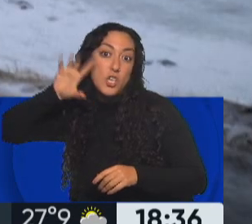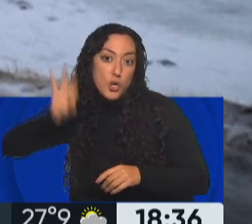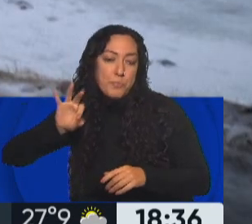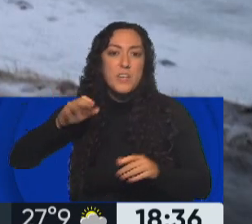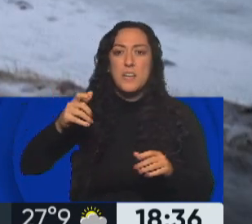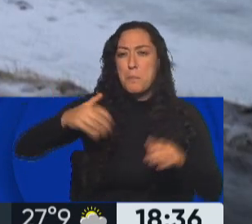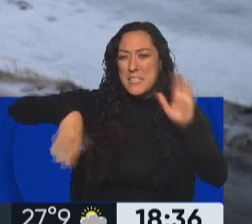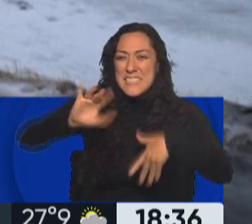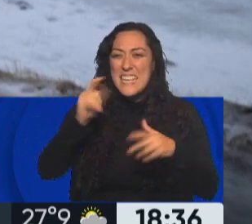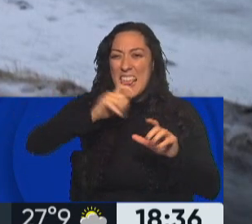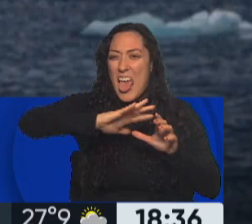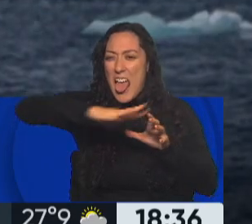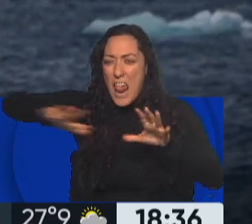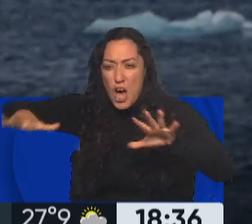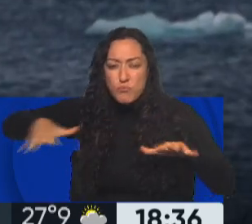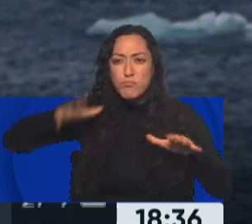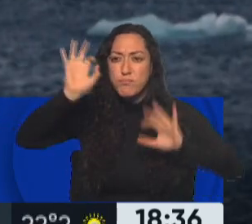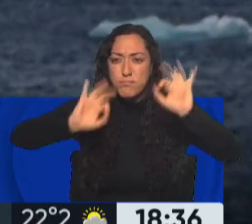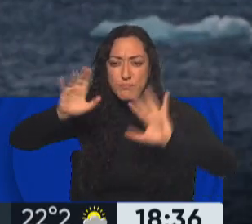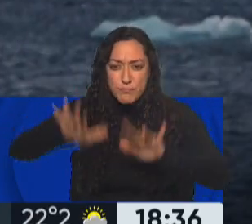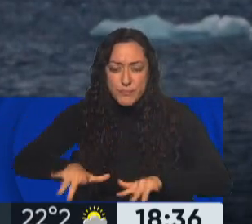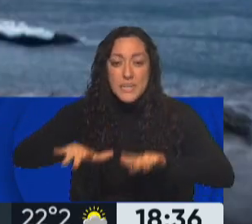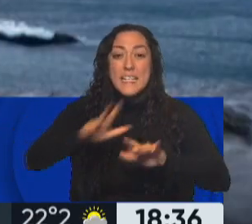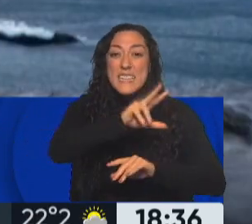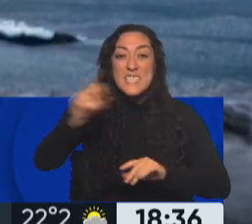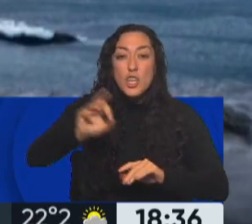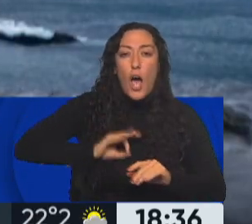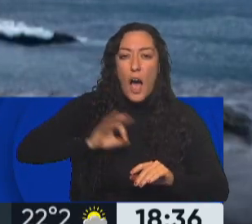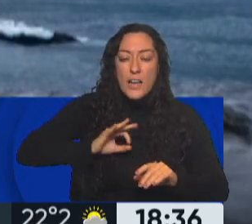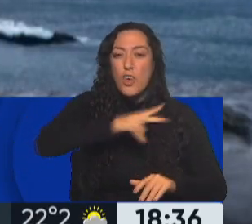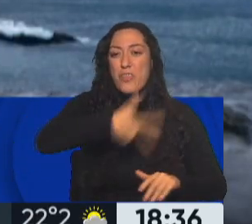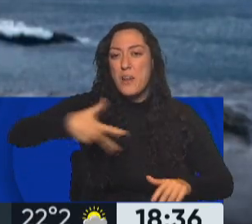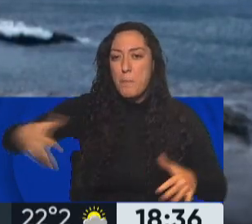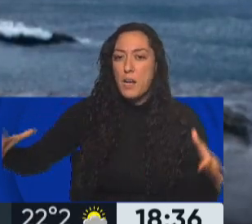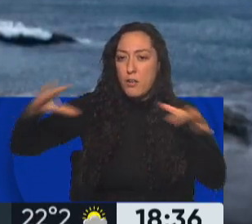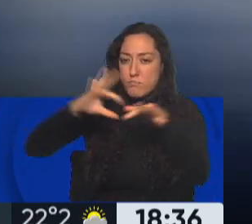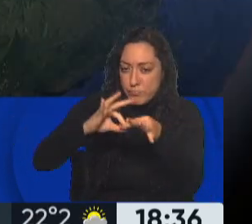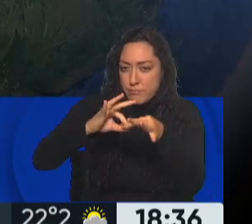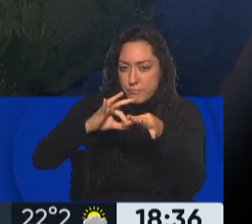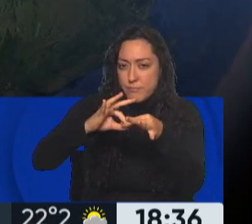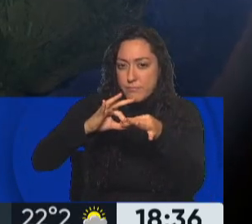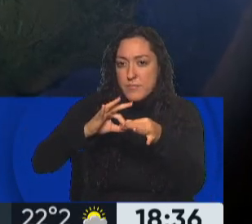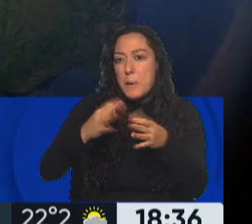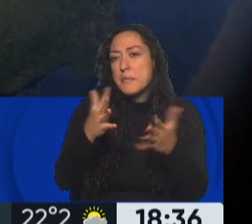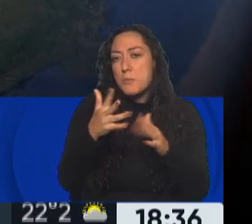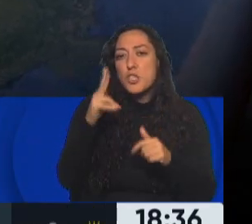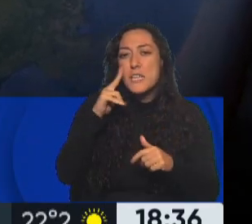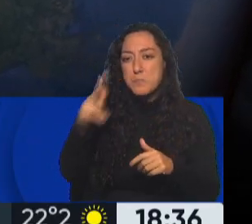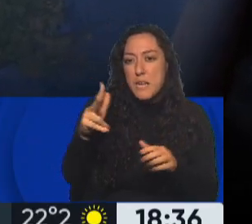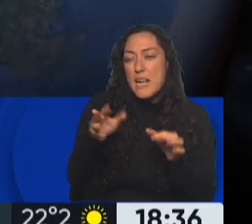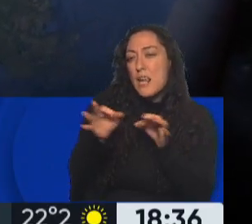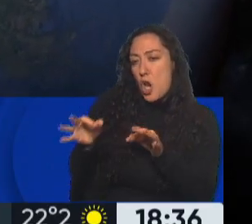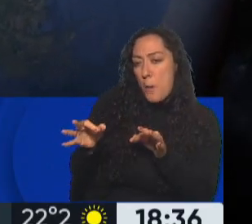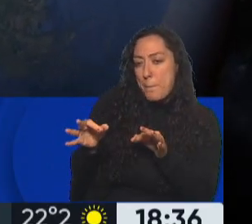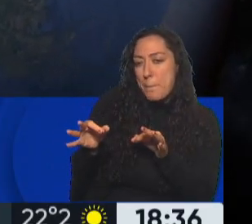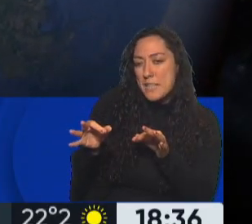hielo y desde hace casi 300 años integra el reino de Dinamarca, que está a unos 3.000 kilómetros de distancia